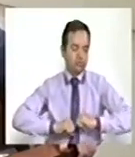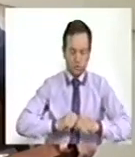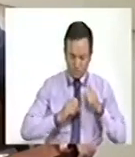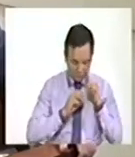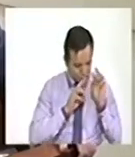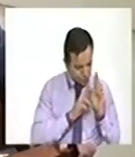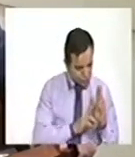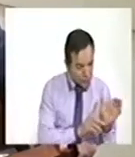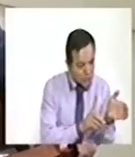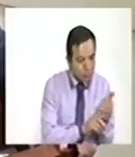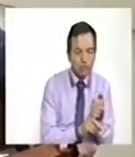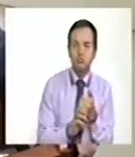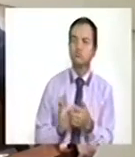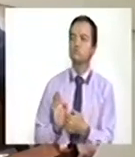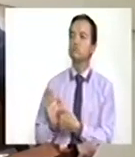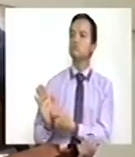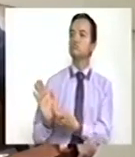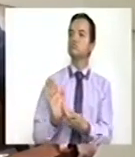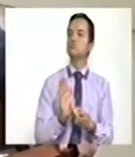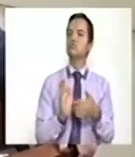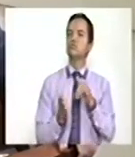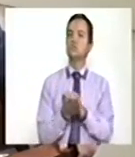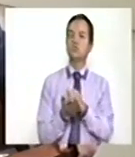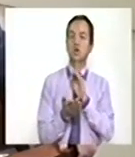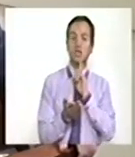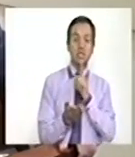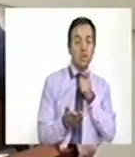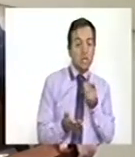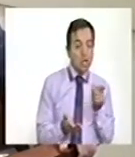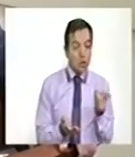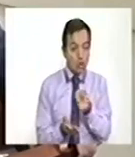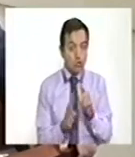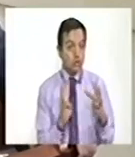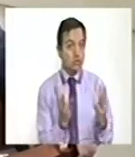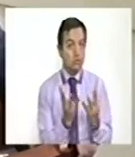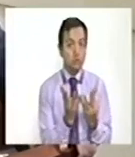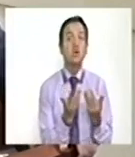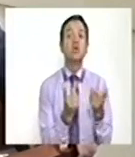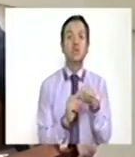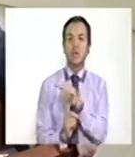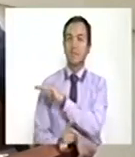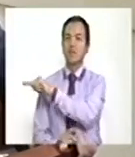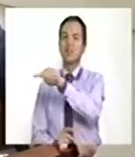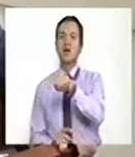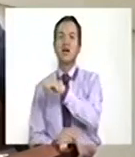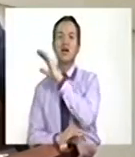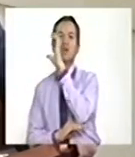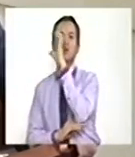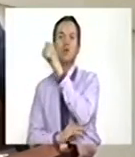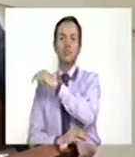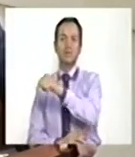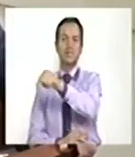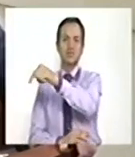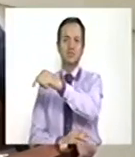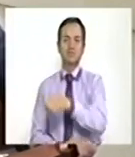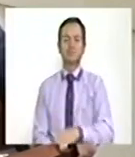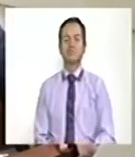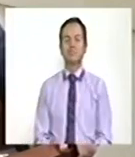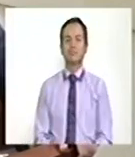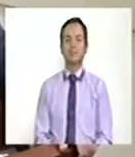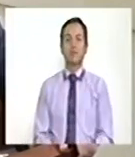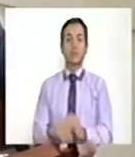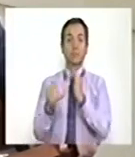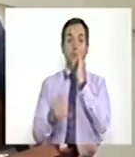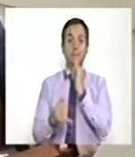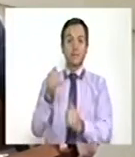resultados, no solamente a ustedes, sino al país que tanto los esperaba. Y por último,